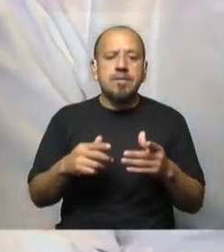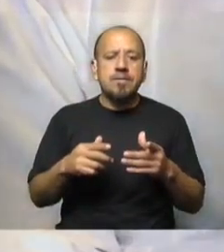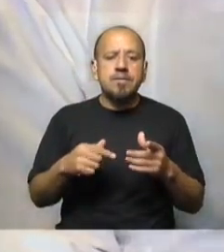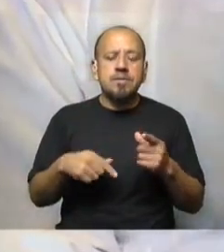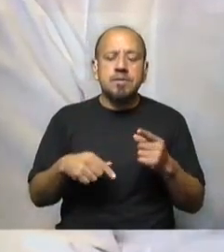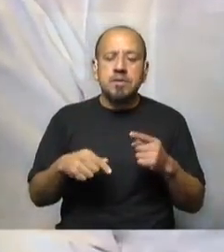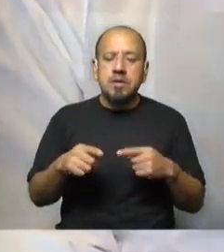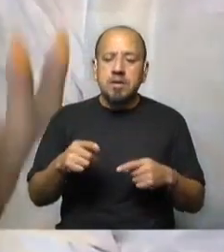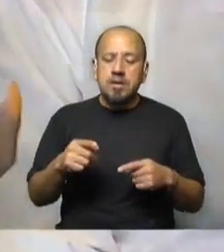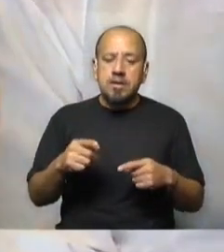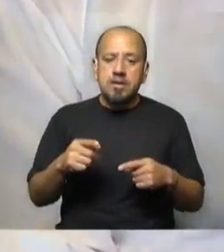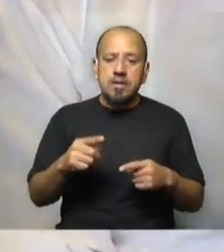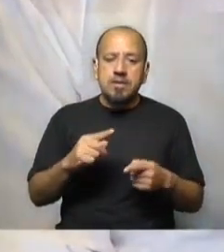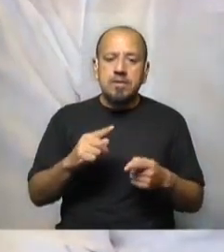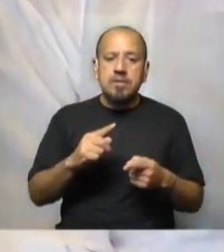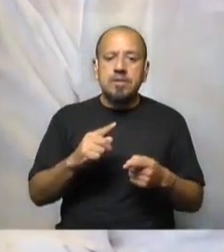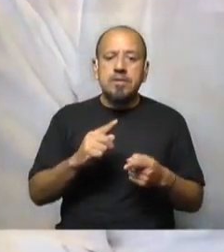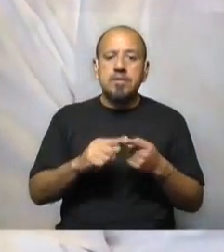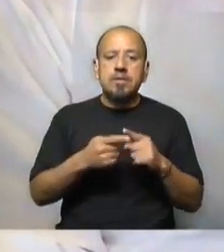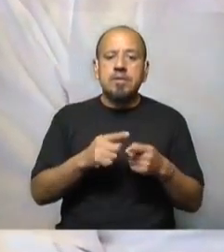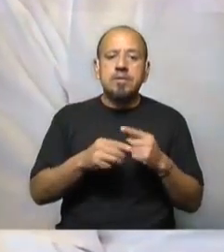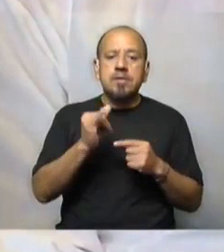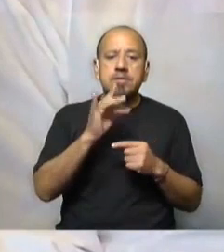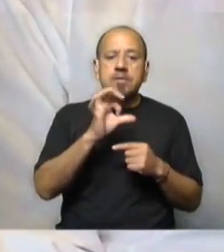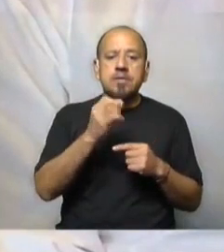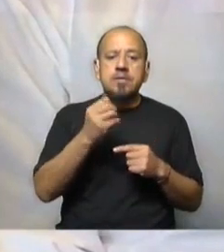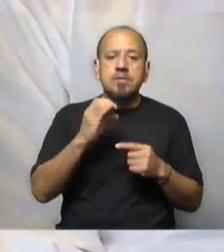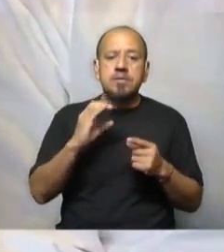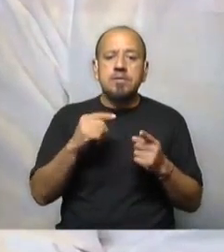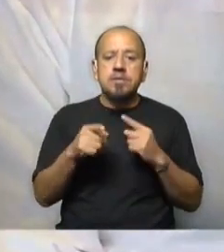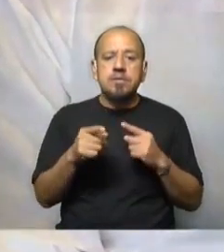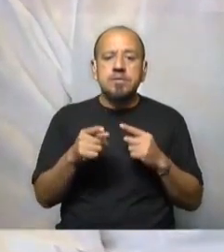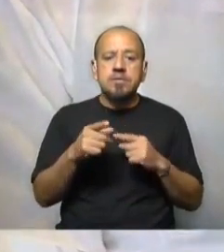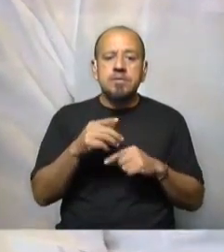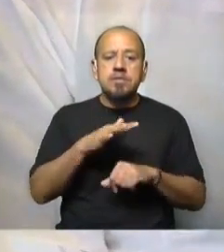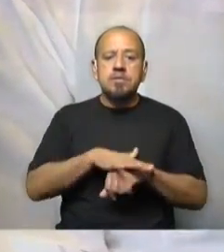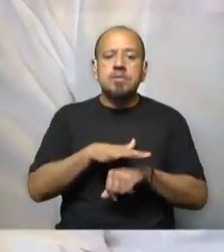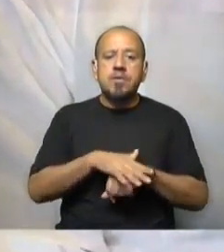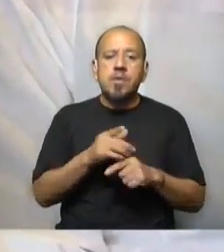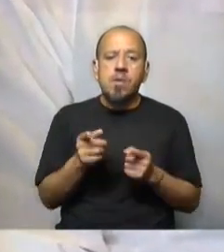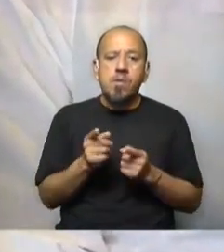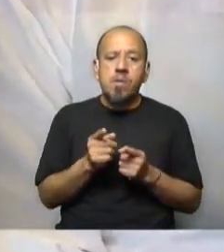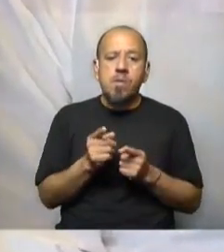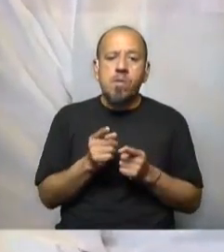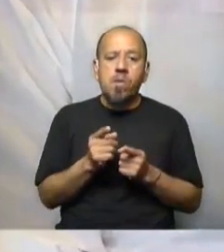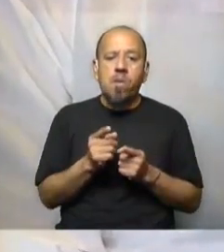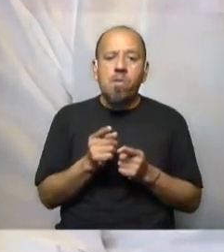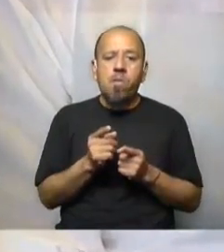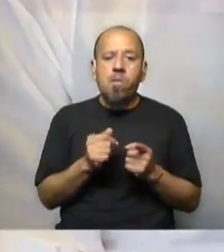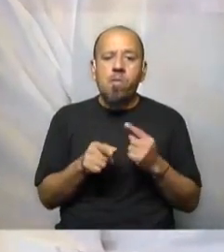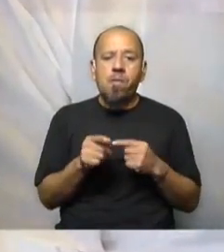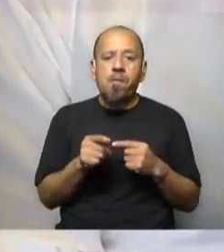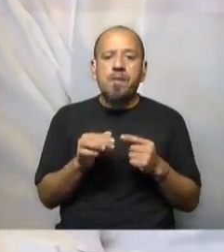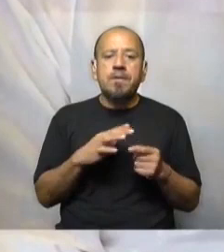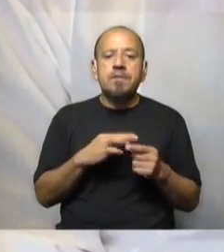la relación con Isaac en aquel momento, en el momento en el que tuvieron que emigrar para